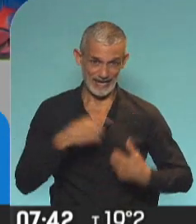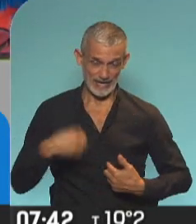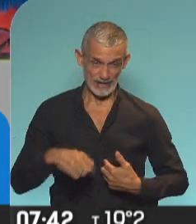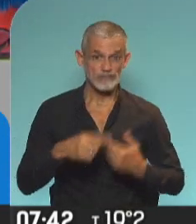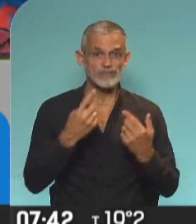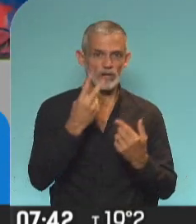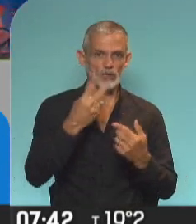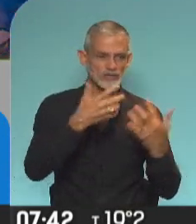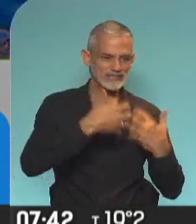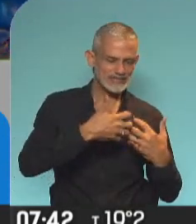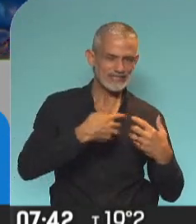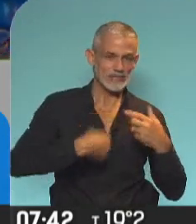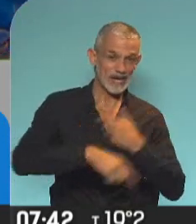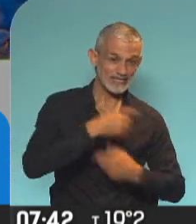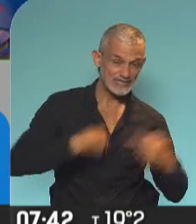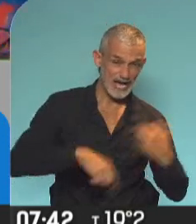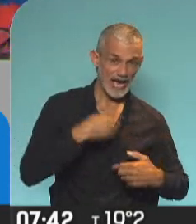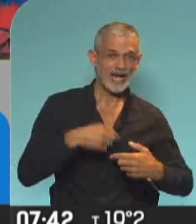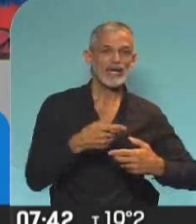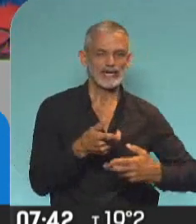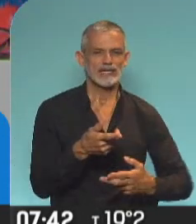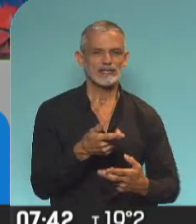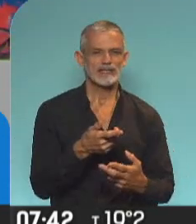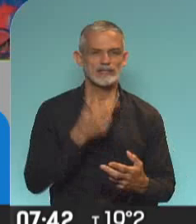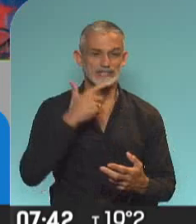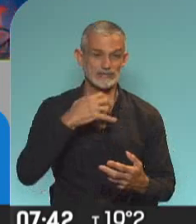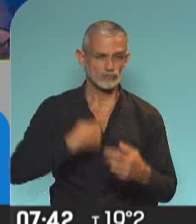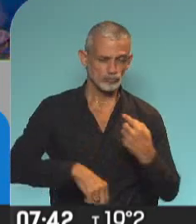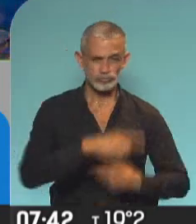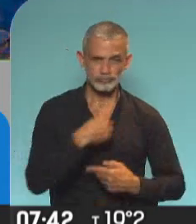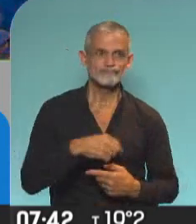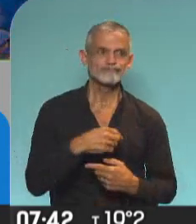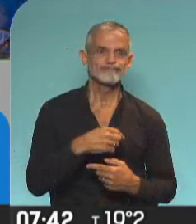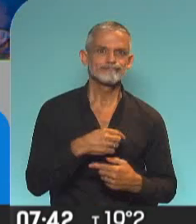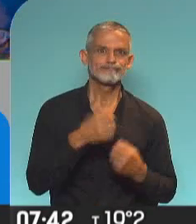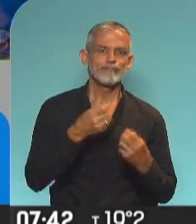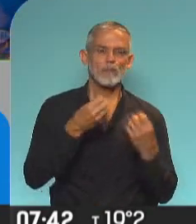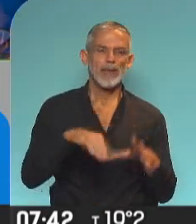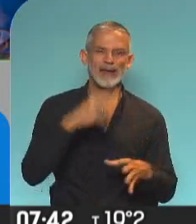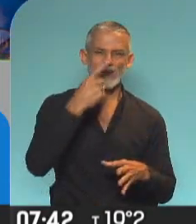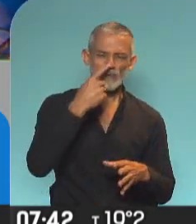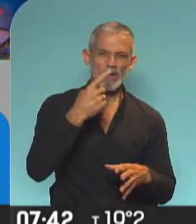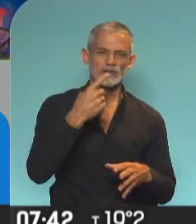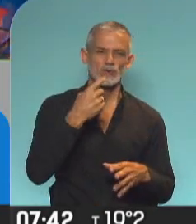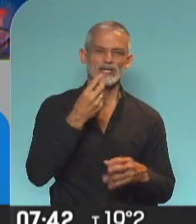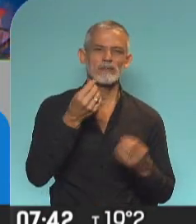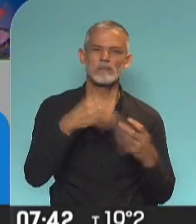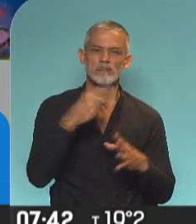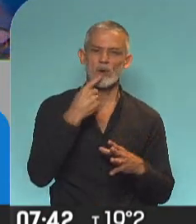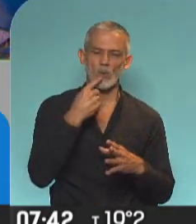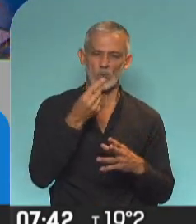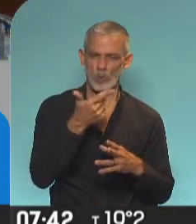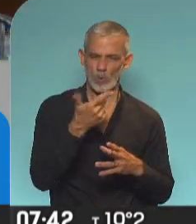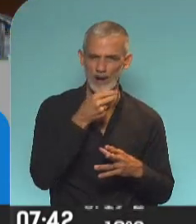estos dos sistemas estarían afectados y serían los que provocan justamente la pérdida de olfato y la pérdida de